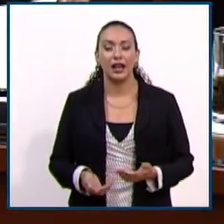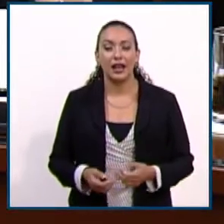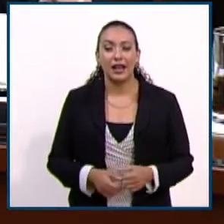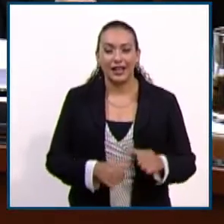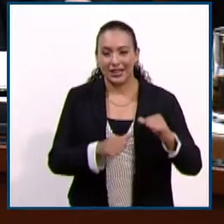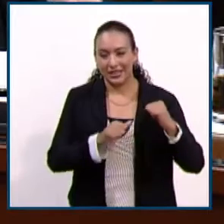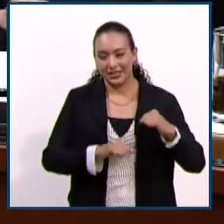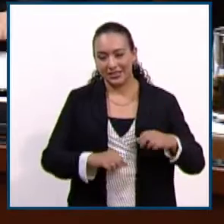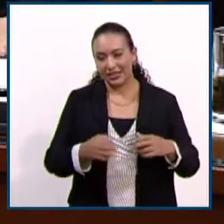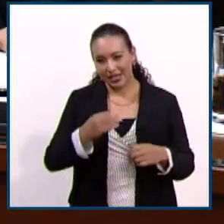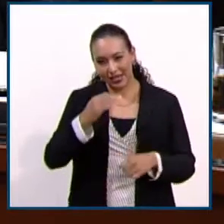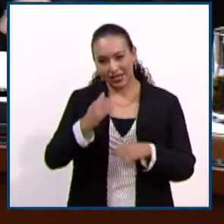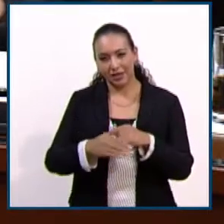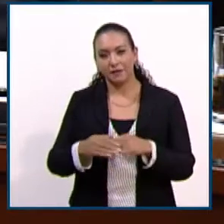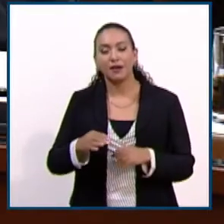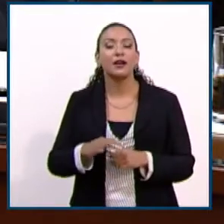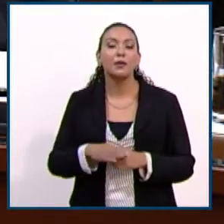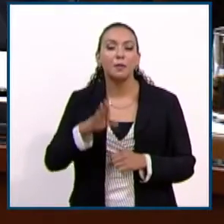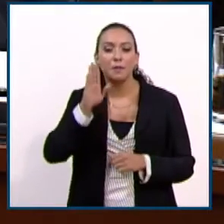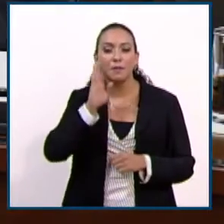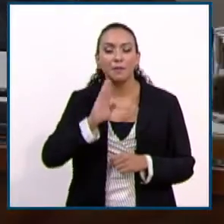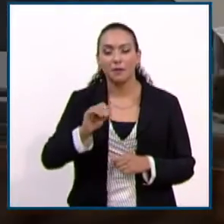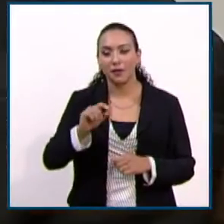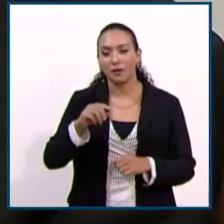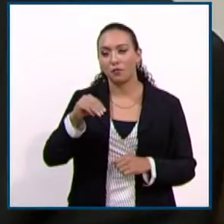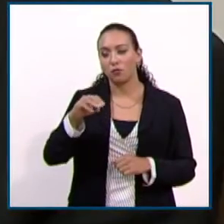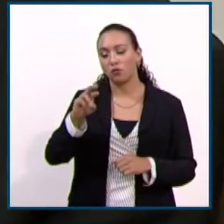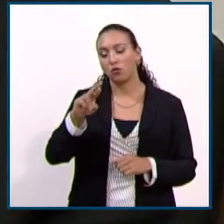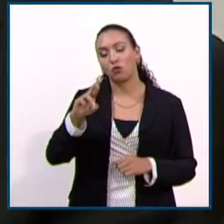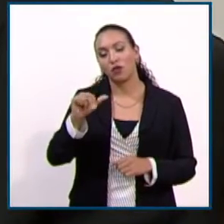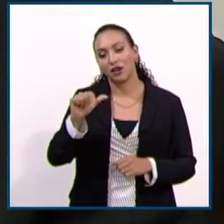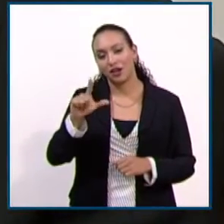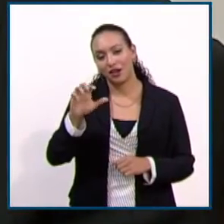Aguilar Morales como ministro de la Suprema Corte, se